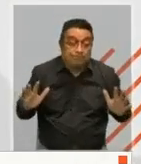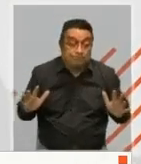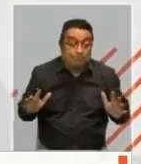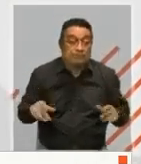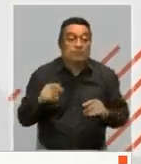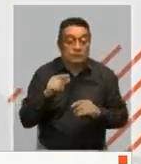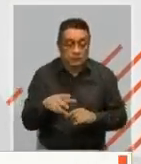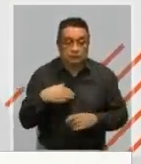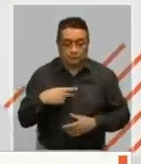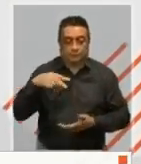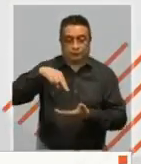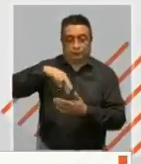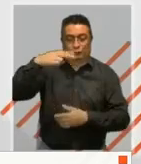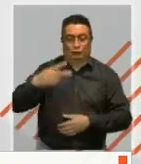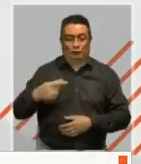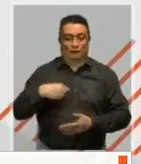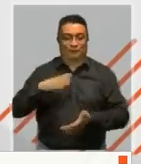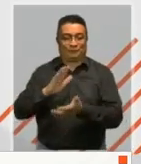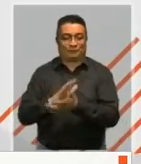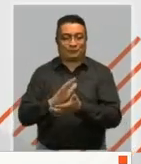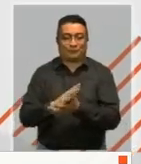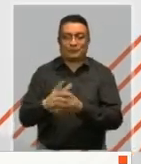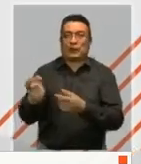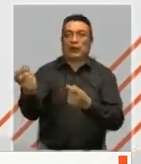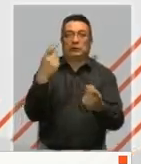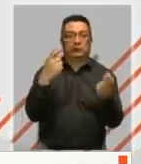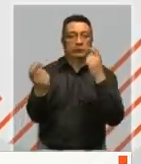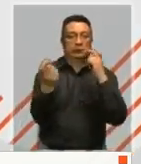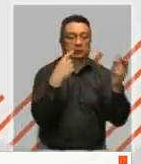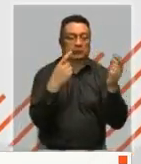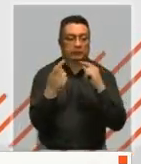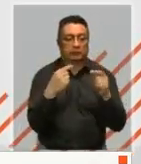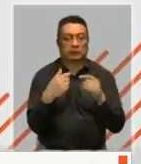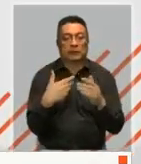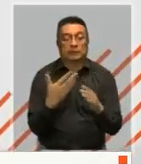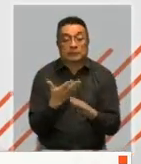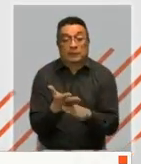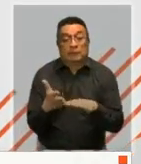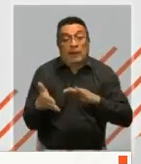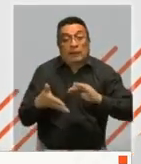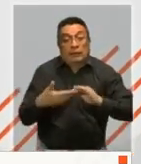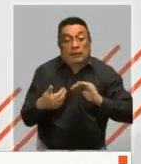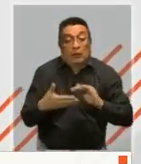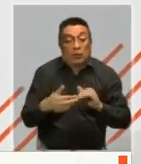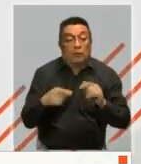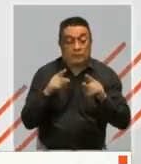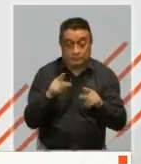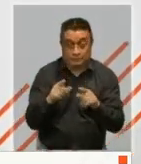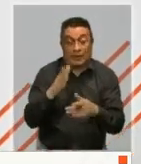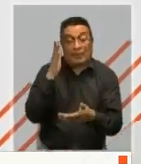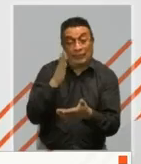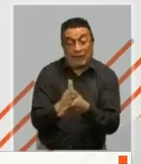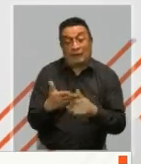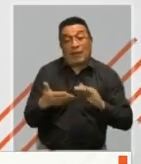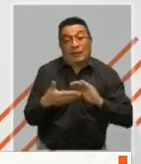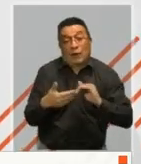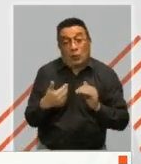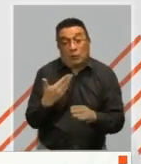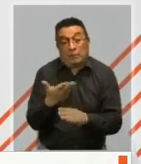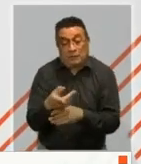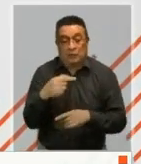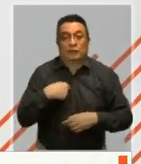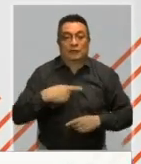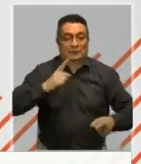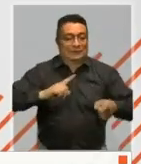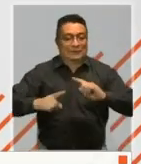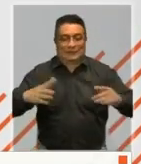es anfitrión de una fiesta es recibir críticas, menos pedir disculpas. Pero Anastasia tuvo que hacerlo. Ella organizó